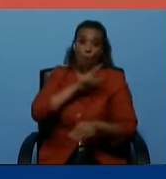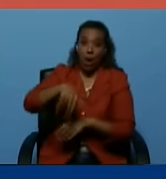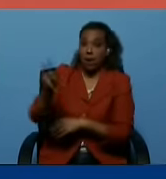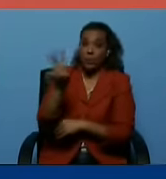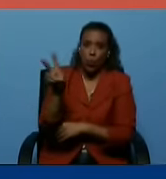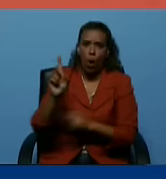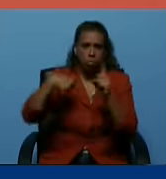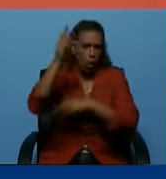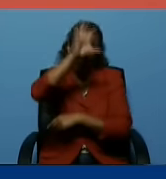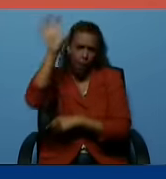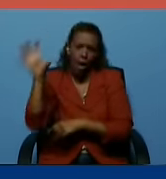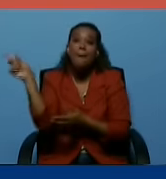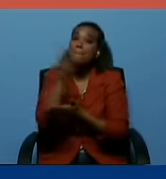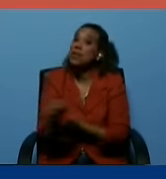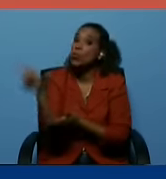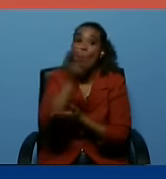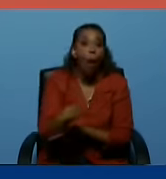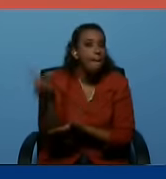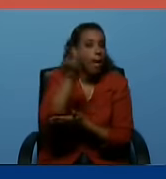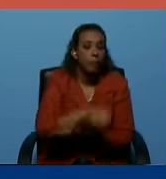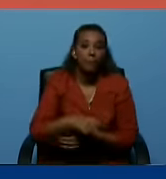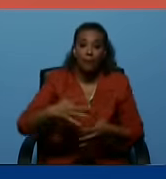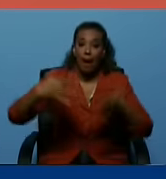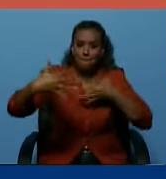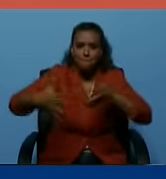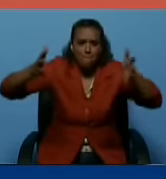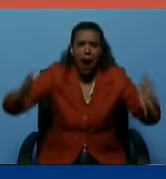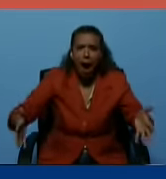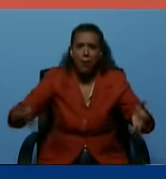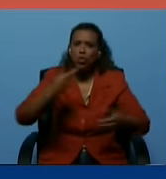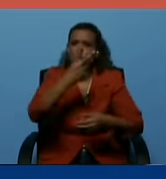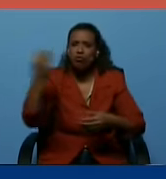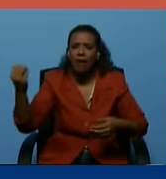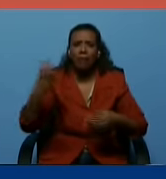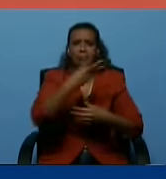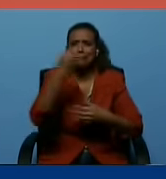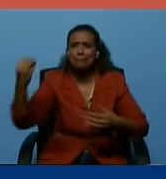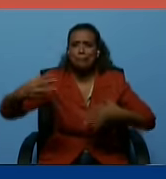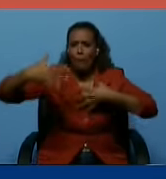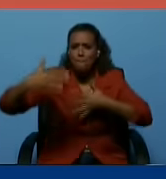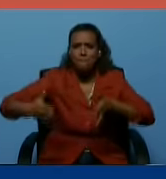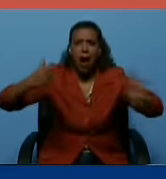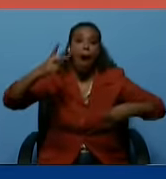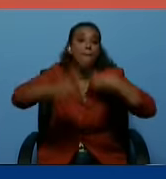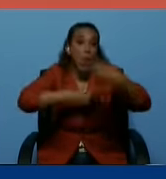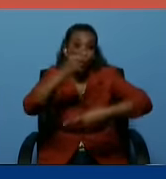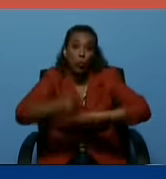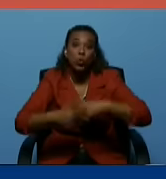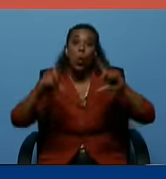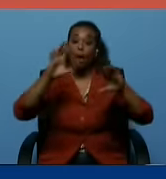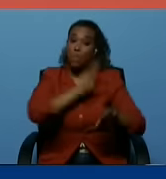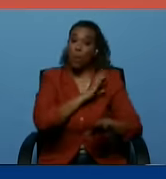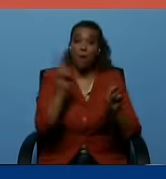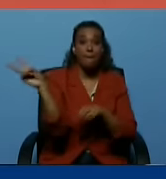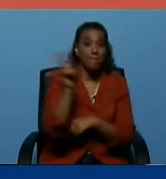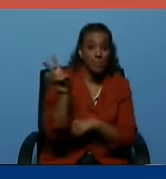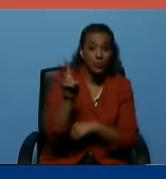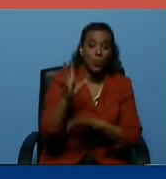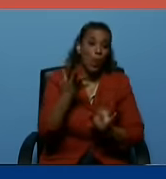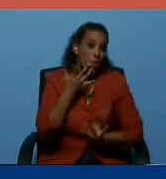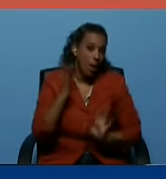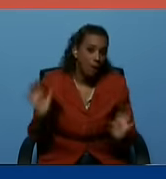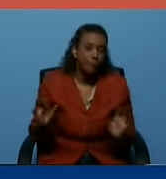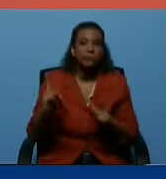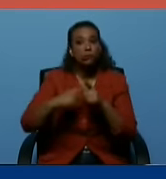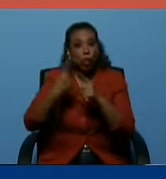¿Ah? Mensualmente tiene que comprar 100, 200. Producción nacional.